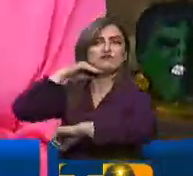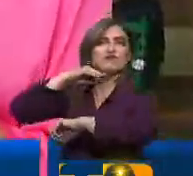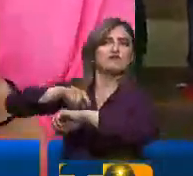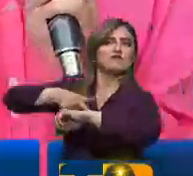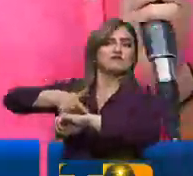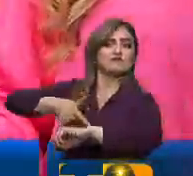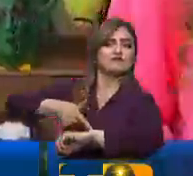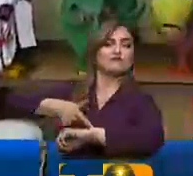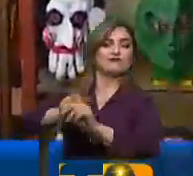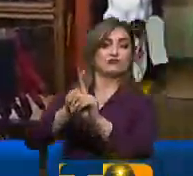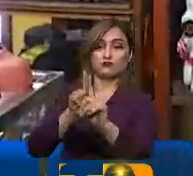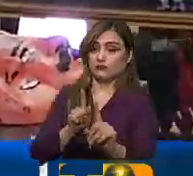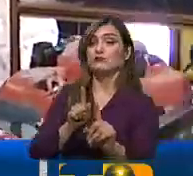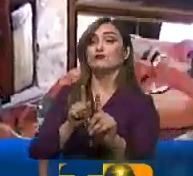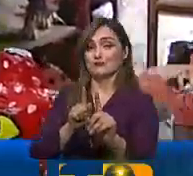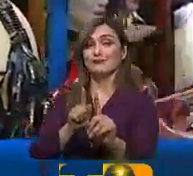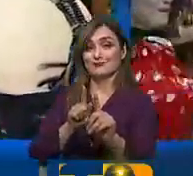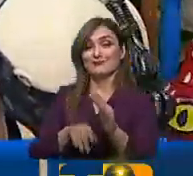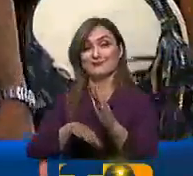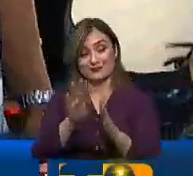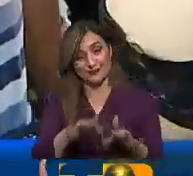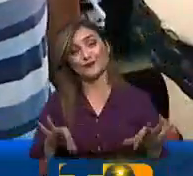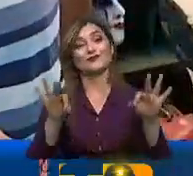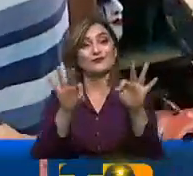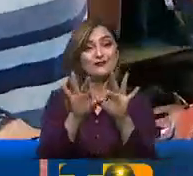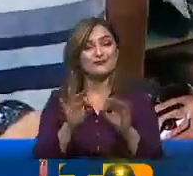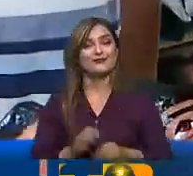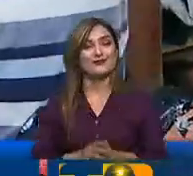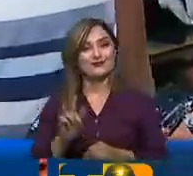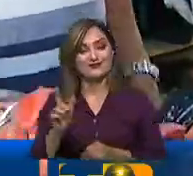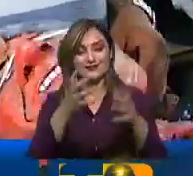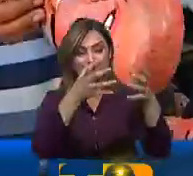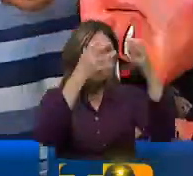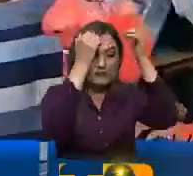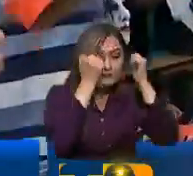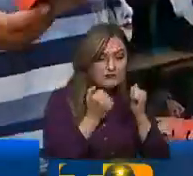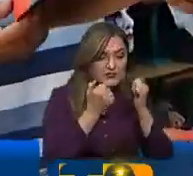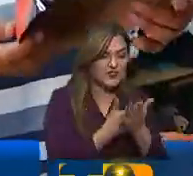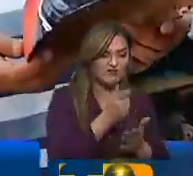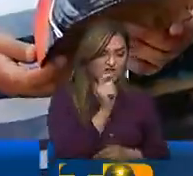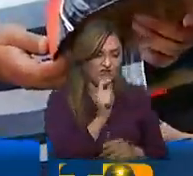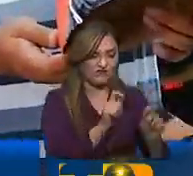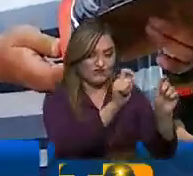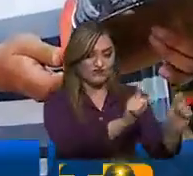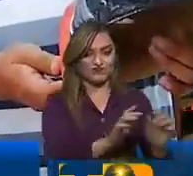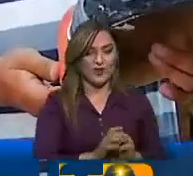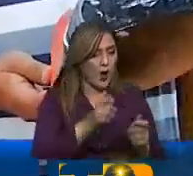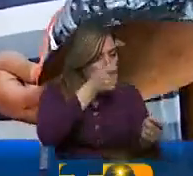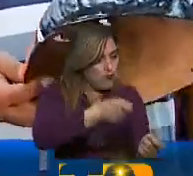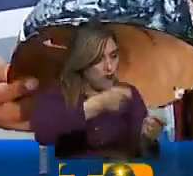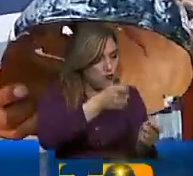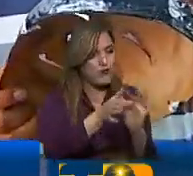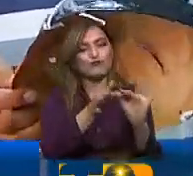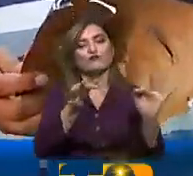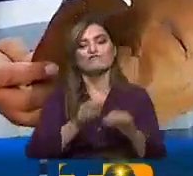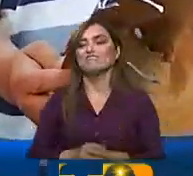hay distanciamiento social, pero lo más importante es que la careta que se usa y no se lleva, se desinfecta. Totalmente, se